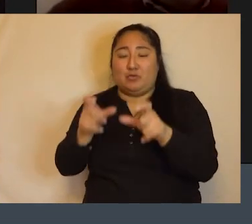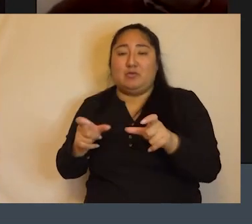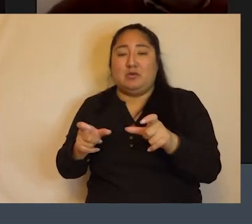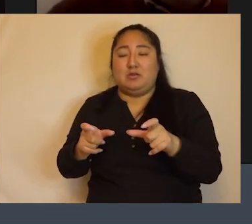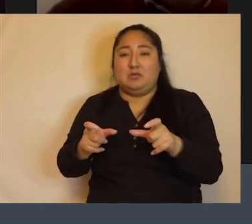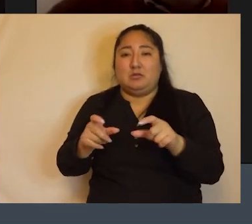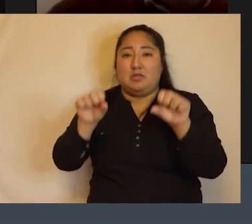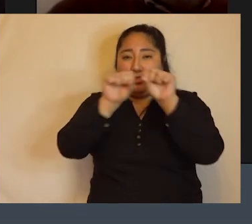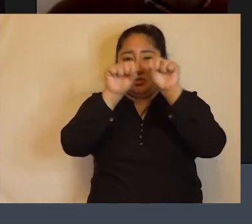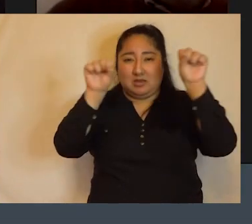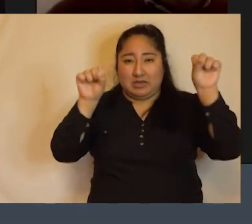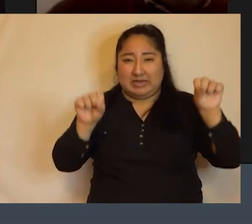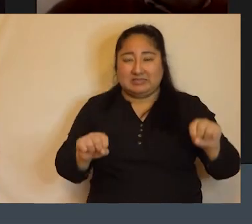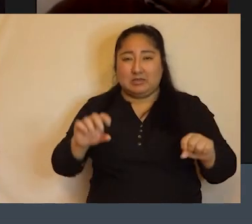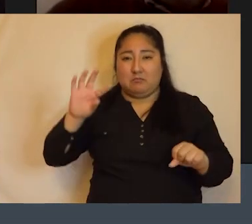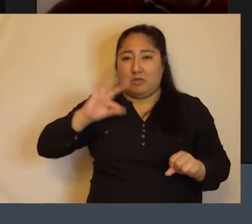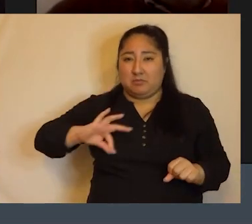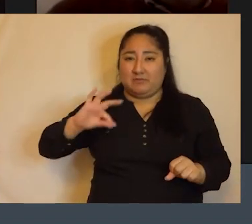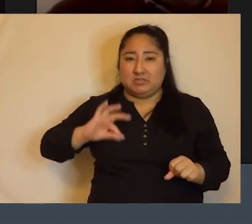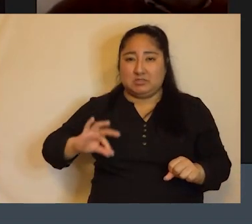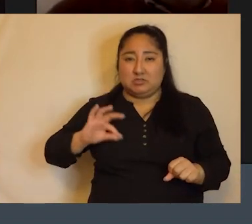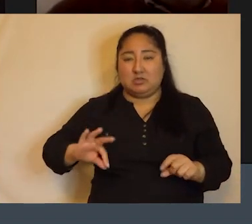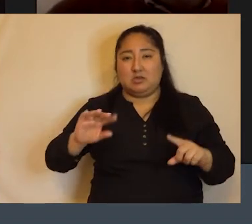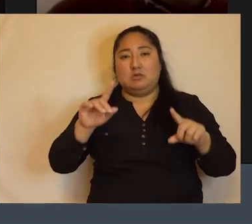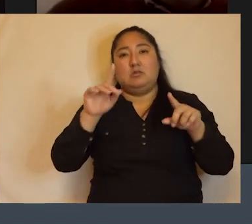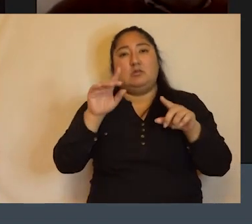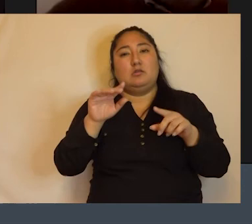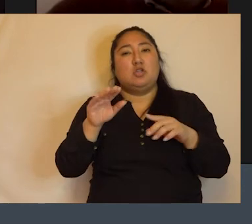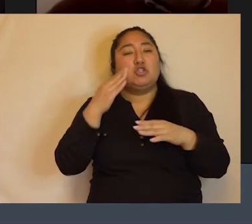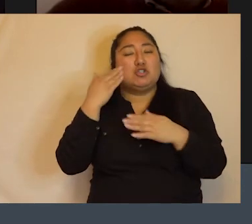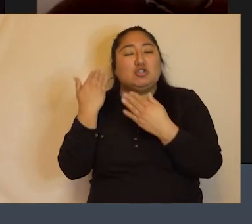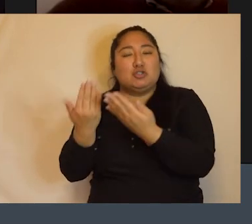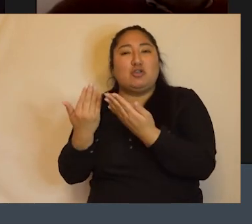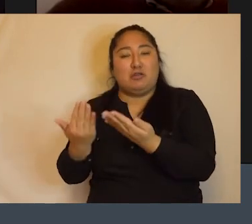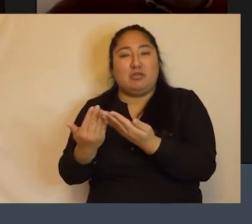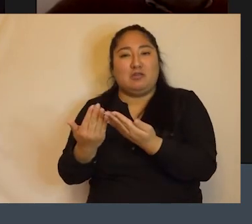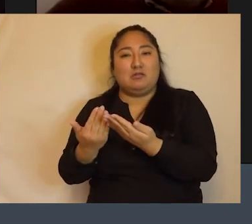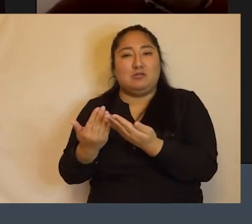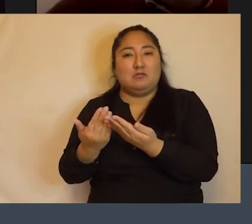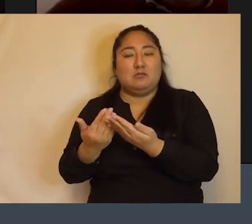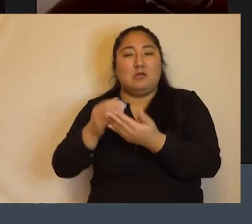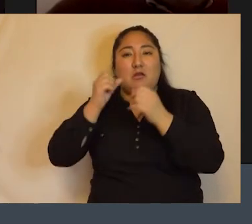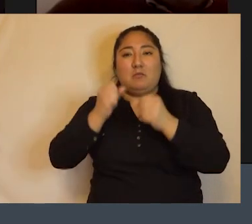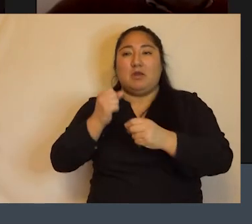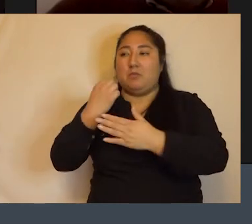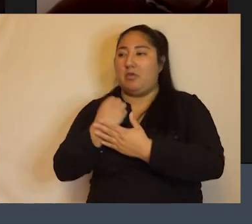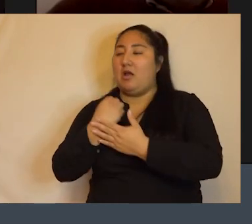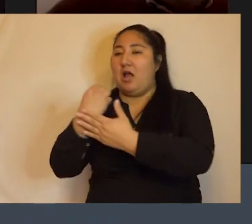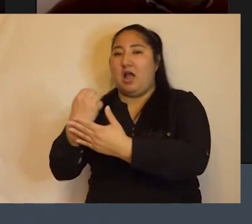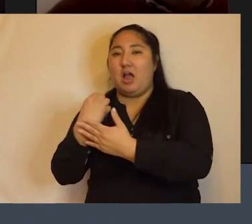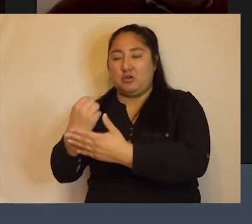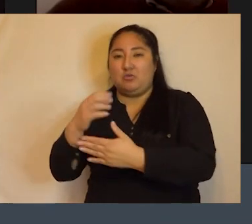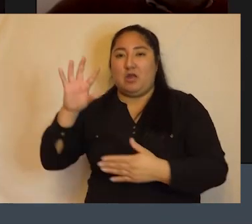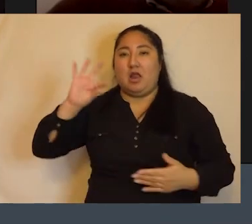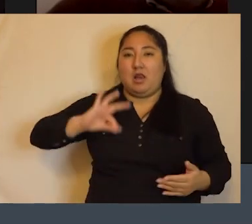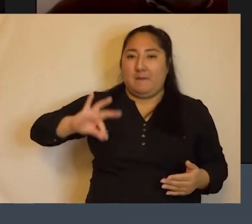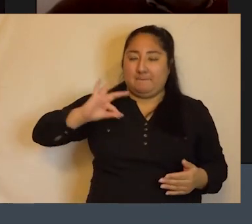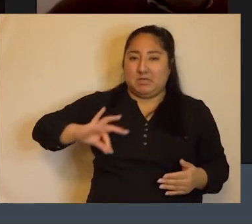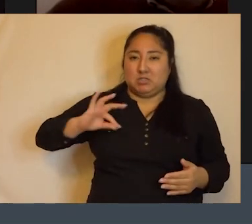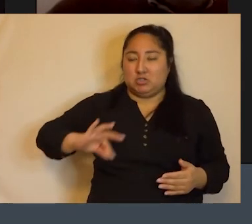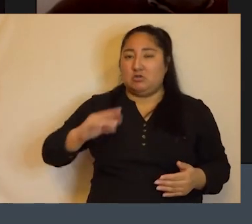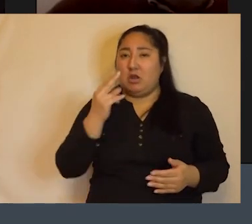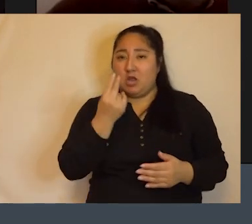un incremento del sistema de aporte previsional solidario para obviamente tratar de ir compensando